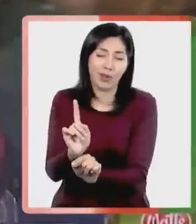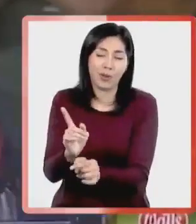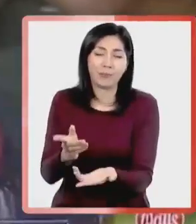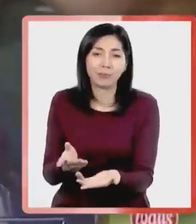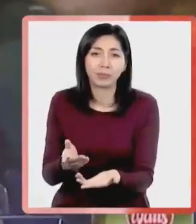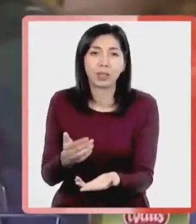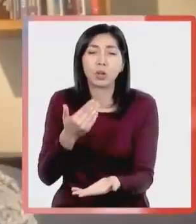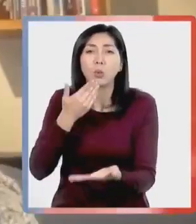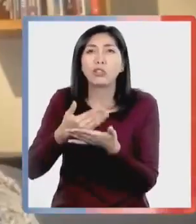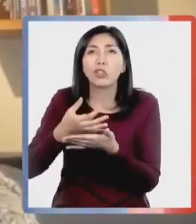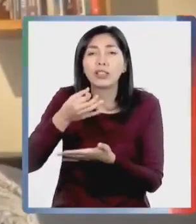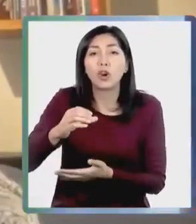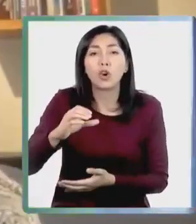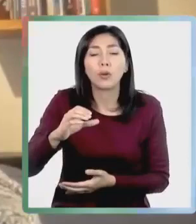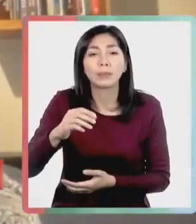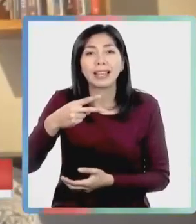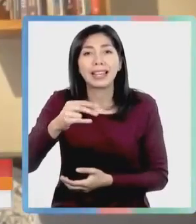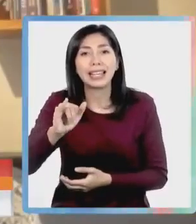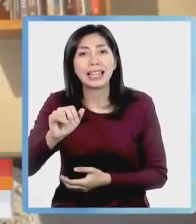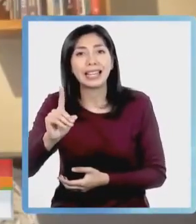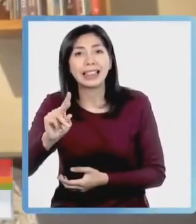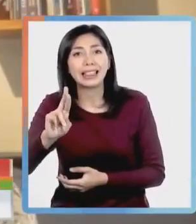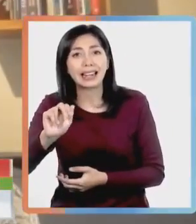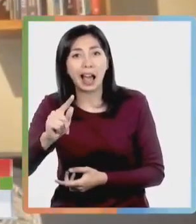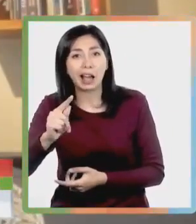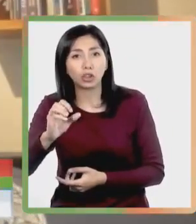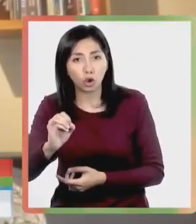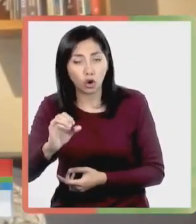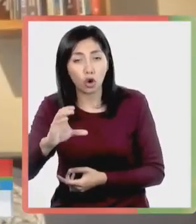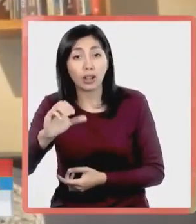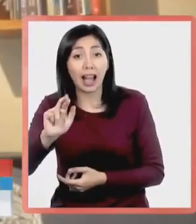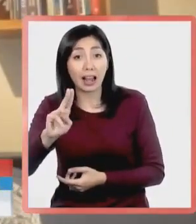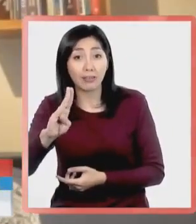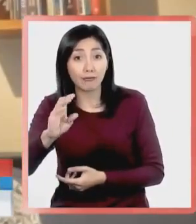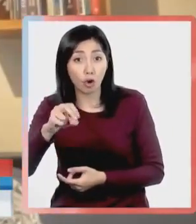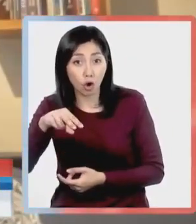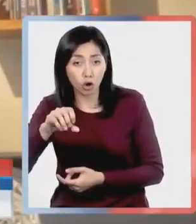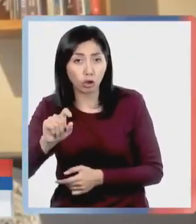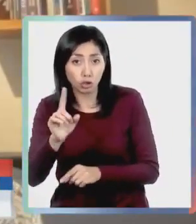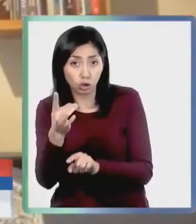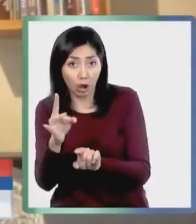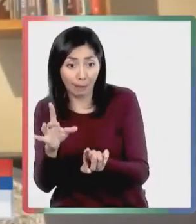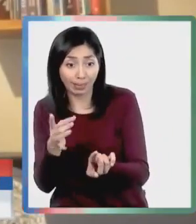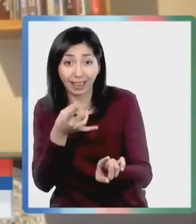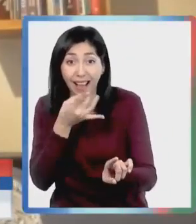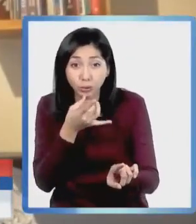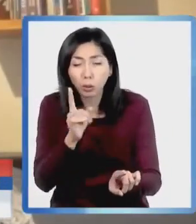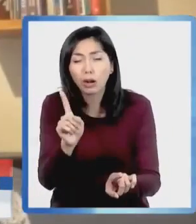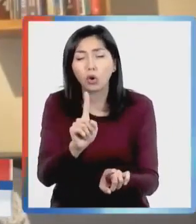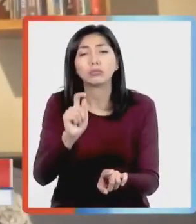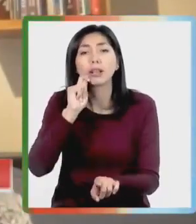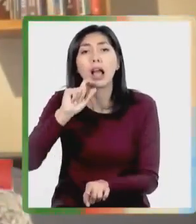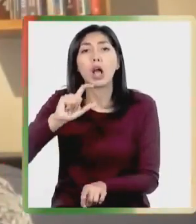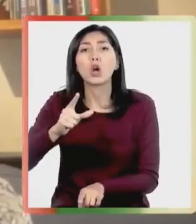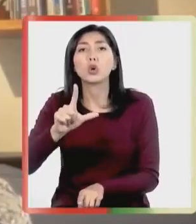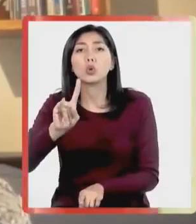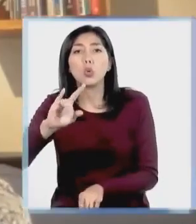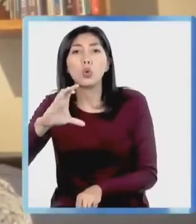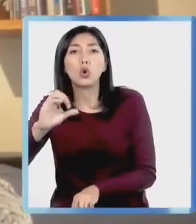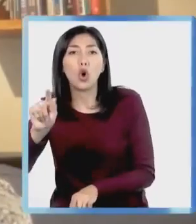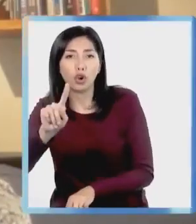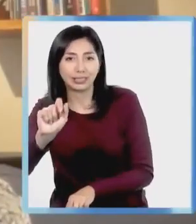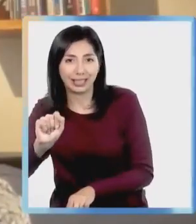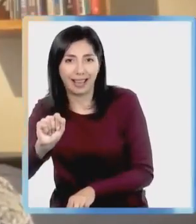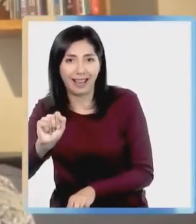hidratos de carbono. Cuando uno habla de hidratos de carbono, no habla específicamente de azúcar, sino que habla de glucosa. Y la glucosa viene también no solamente